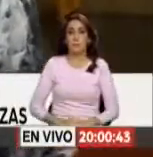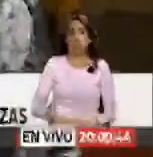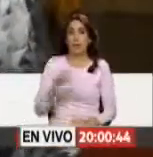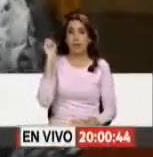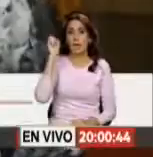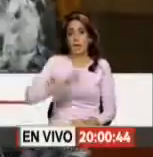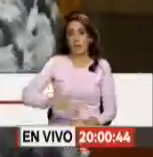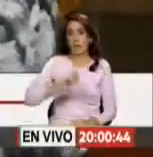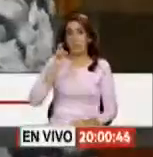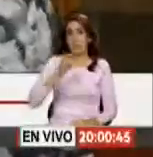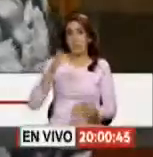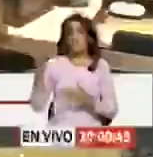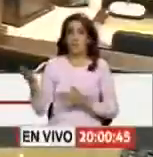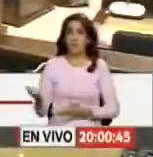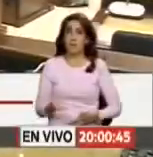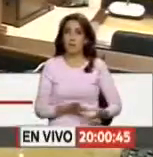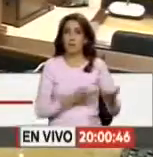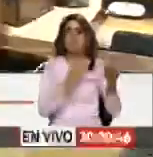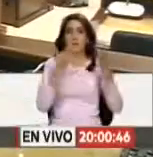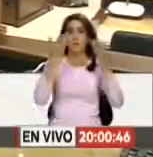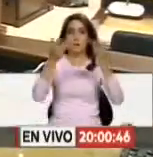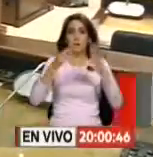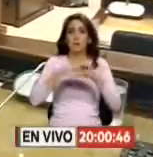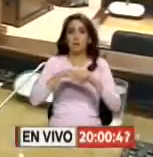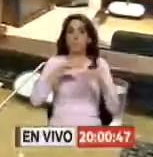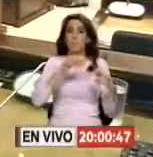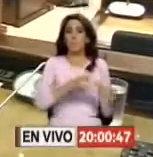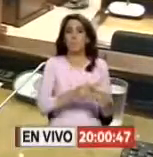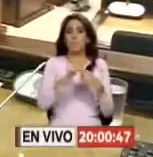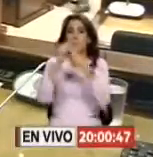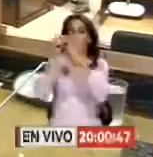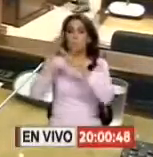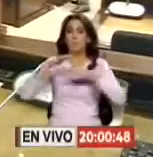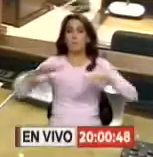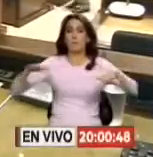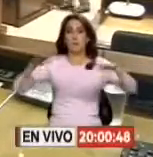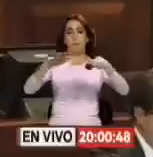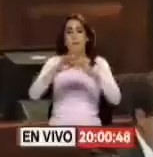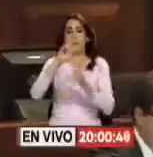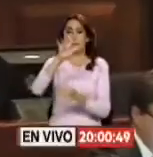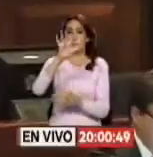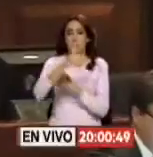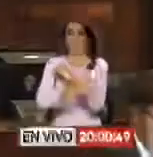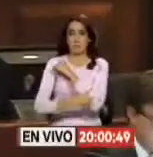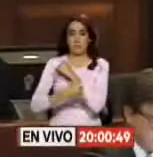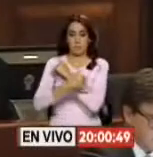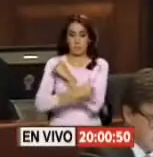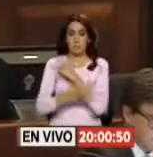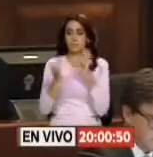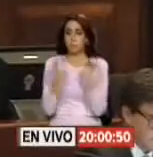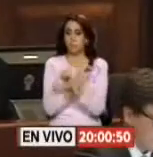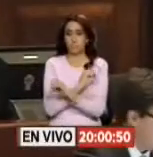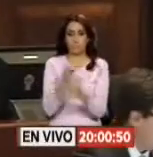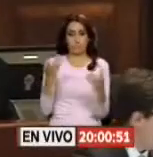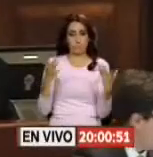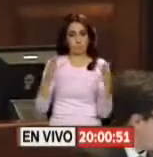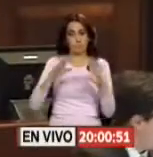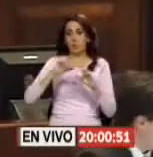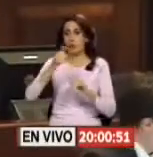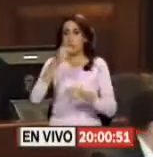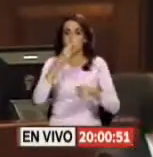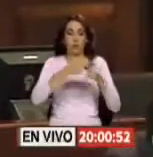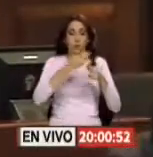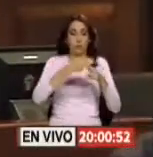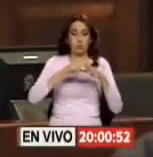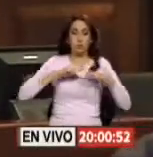su renuncia y dar un paso al costado. Y ese es un asunto que dentro de Alianza País también se lo plantean, por lo cual no descartan pensar en otros nombres para